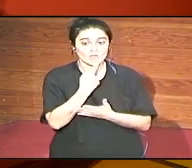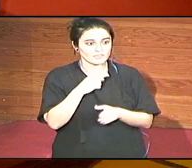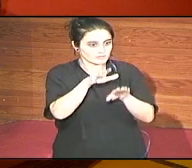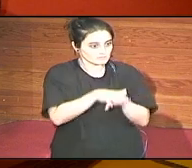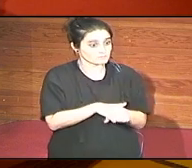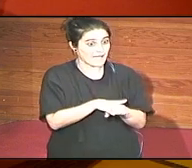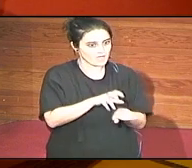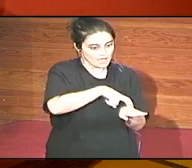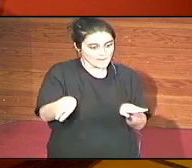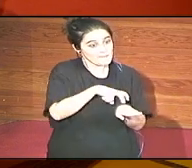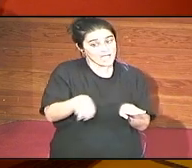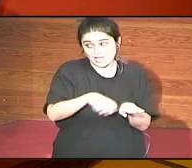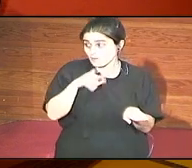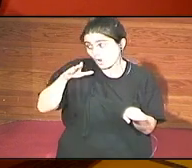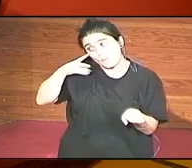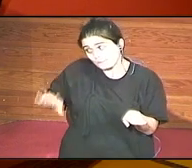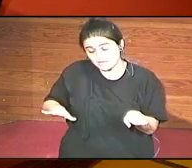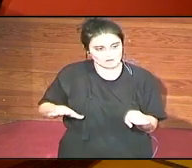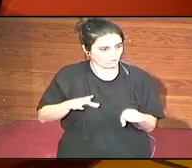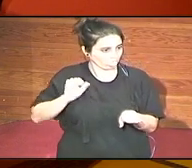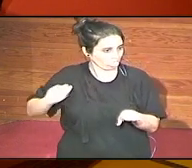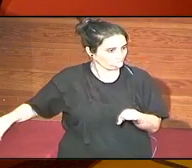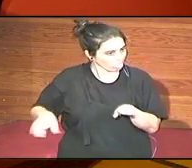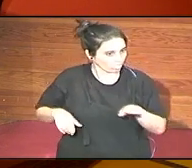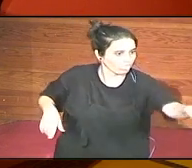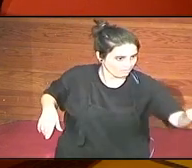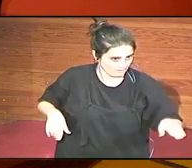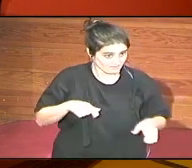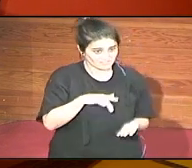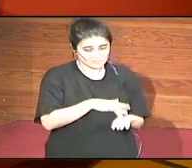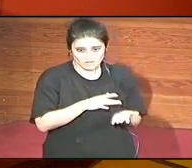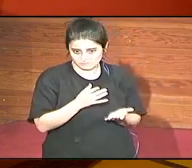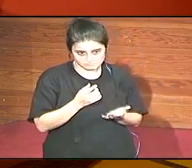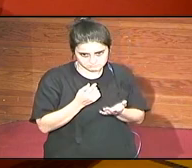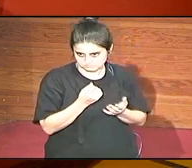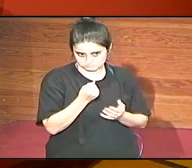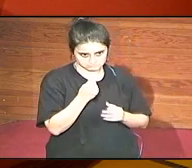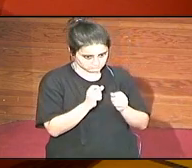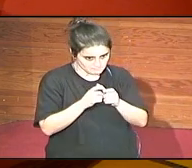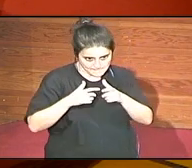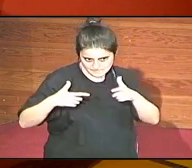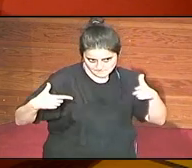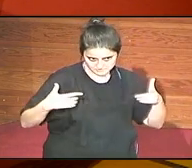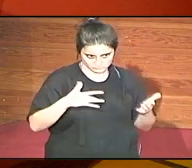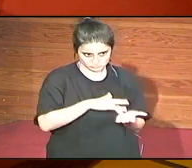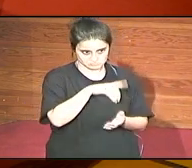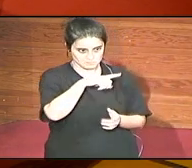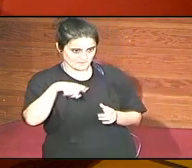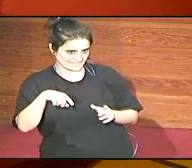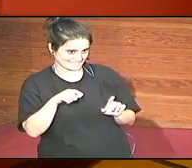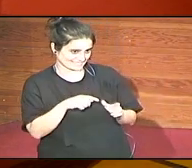que bajaran un momento que si no les iban a pillar y los abandonaban y eso se multiplicó durante durante los meses en los que se implementó